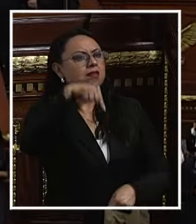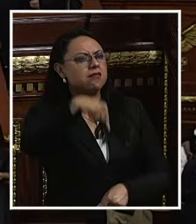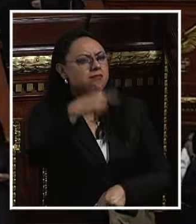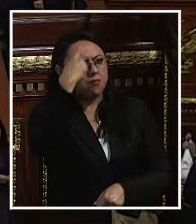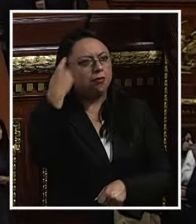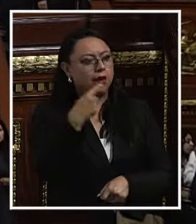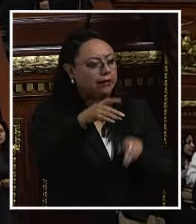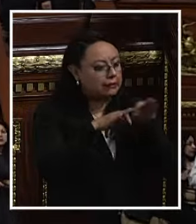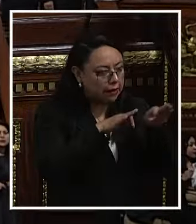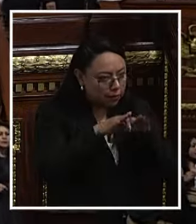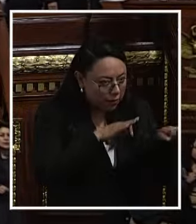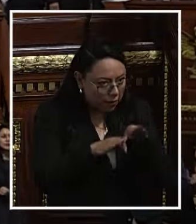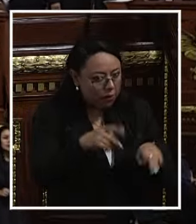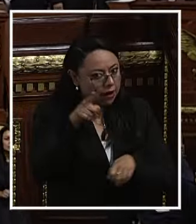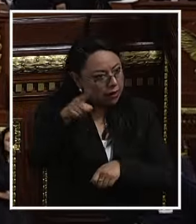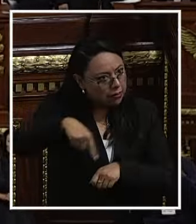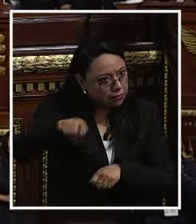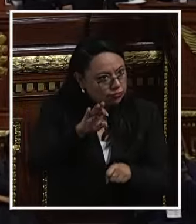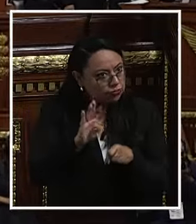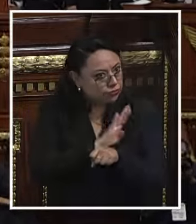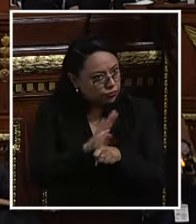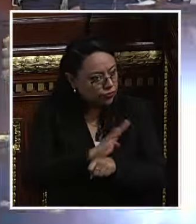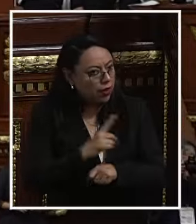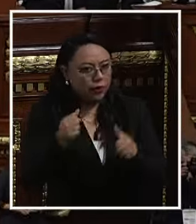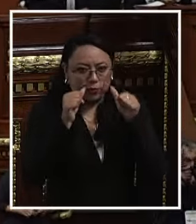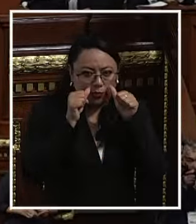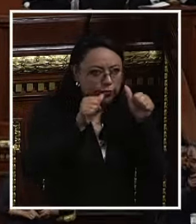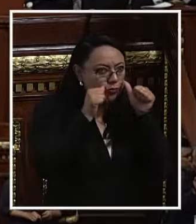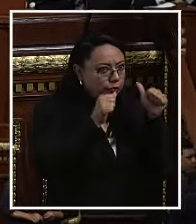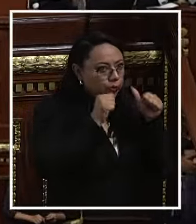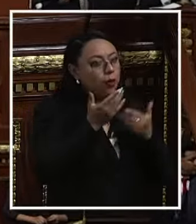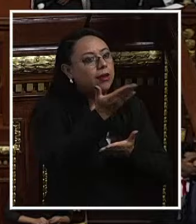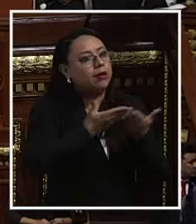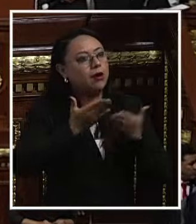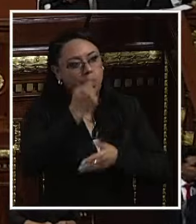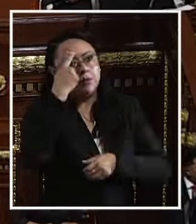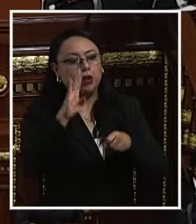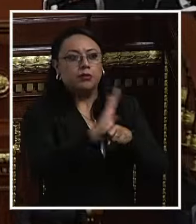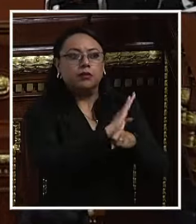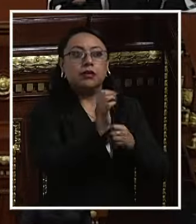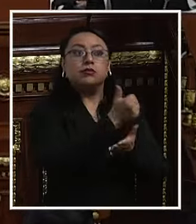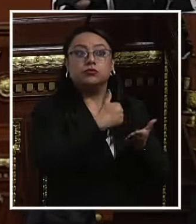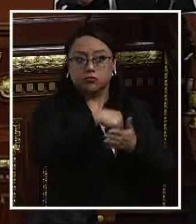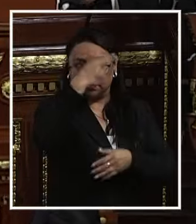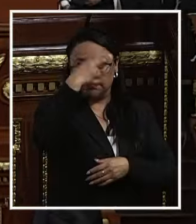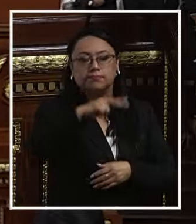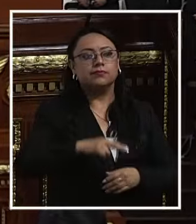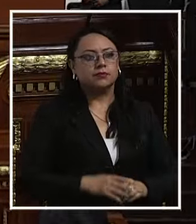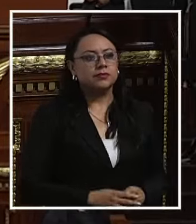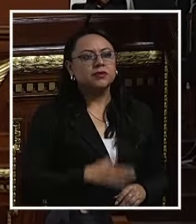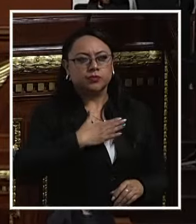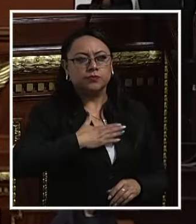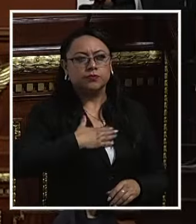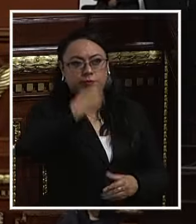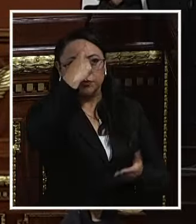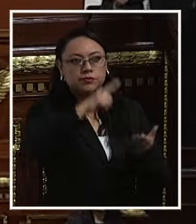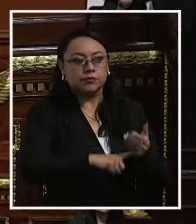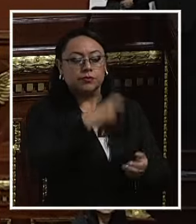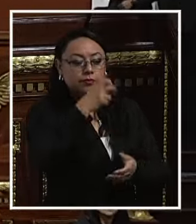escuchar y colaborar por el bienestar de nuestra ciudad. Considero que el Parlamento